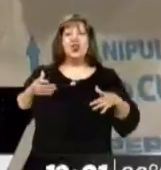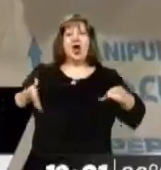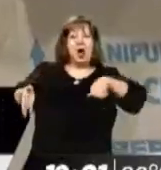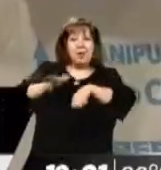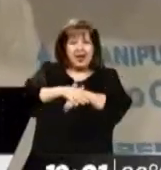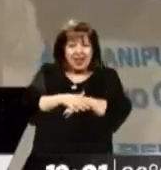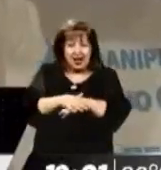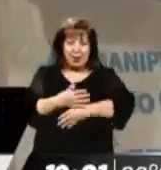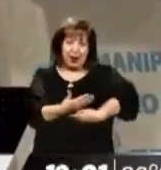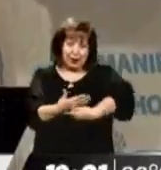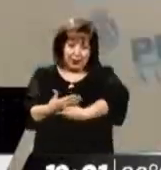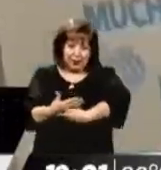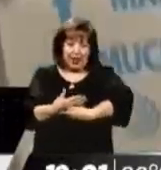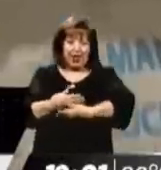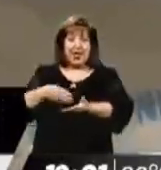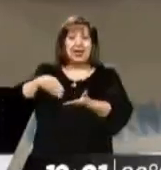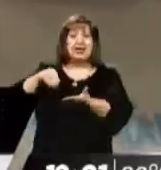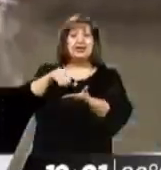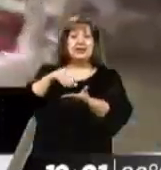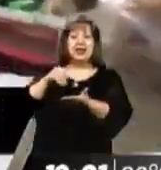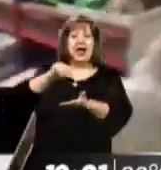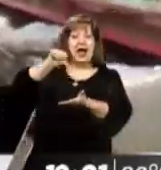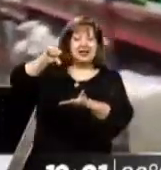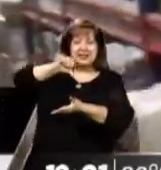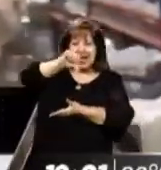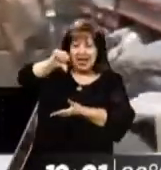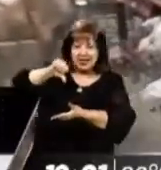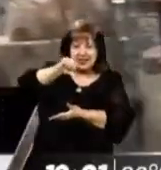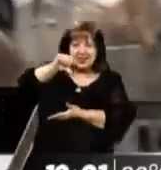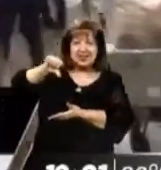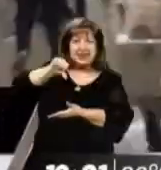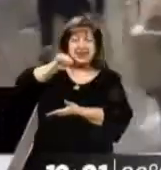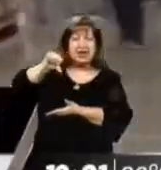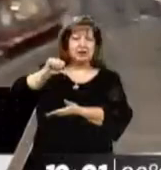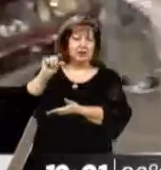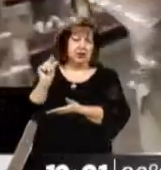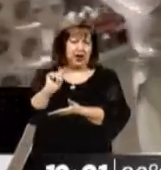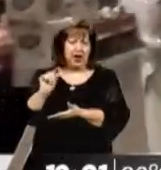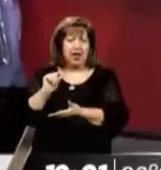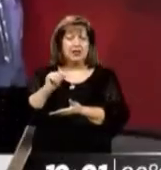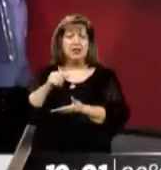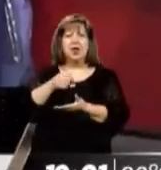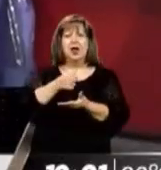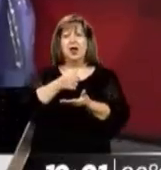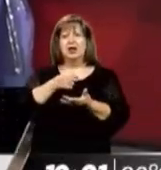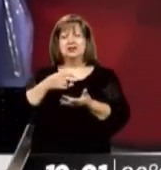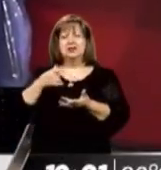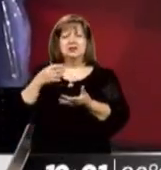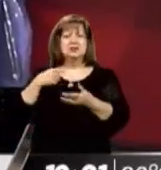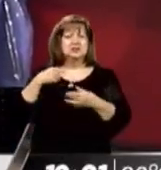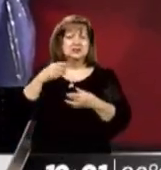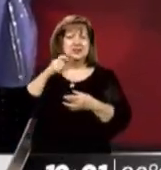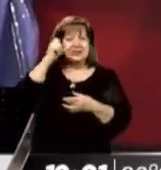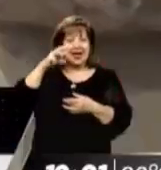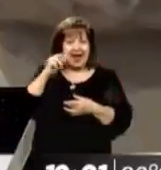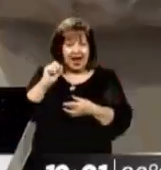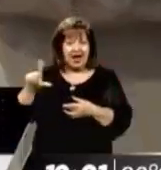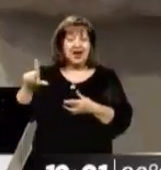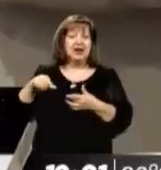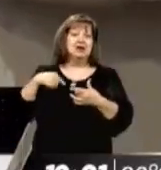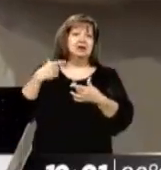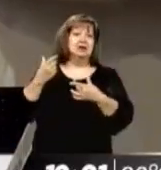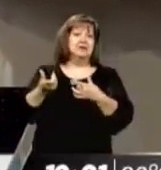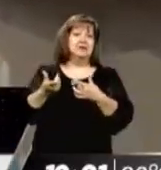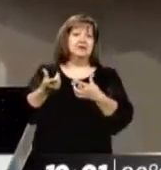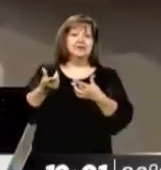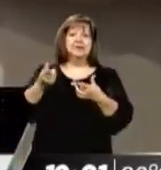bebé, toallita húmeda, que aquí es muy barato, el aceite, que está notablemente más barato, el jugo en polvo, algunos cereales, y también aprovechamos de